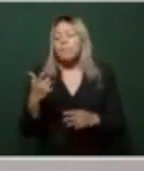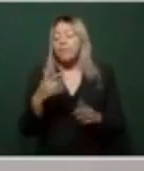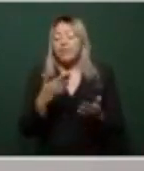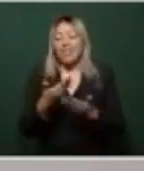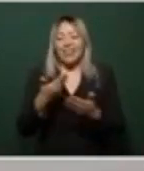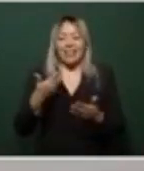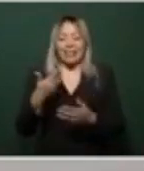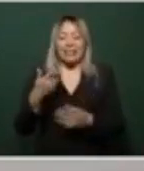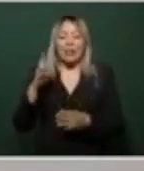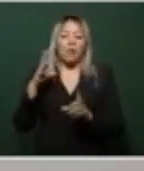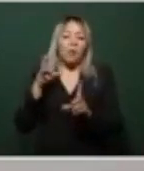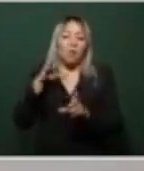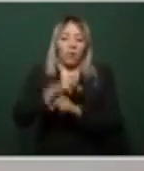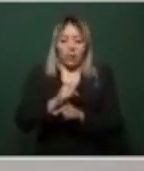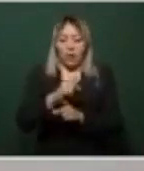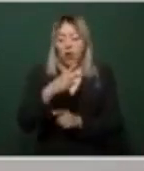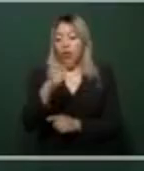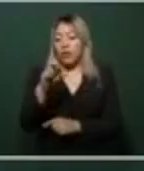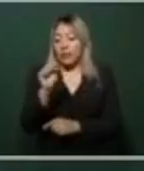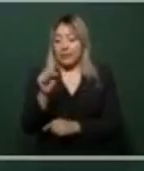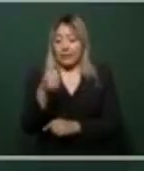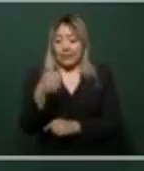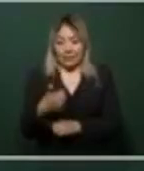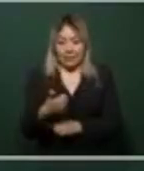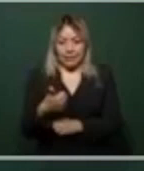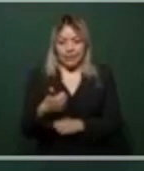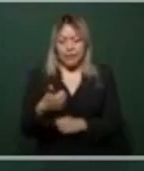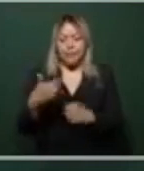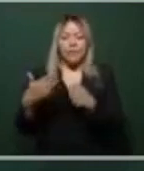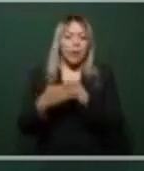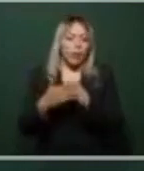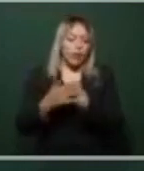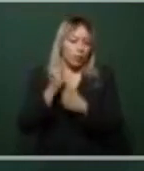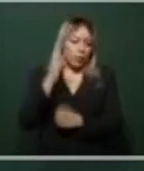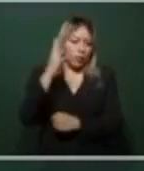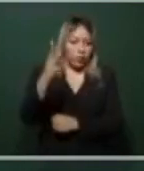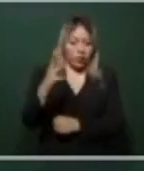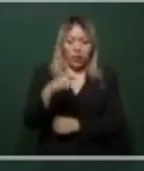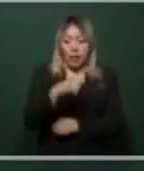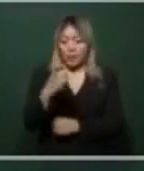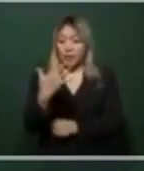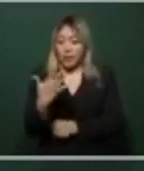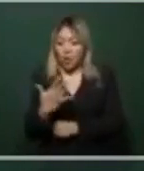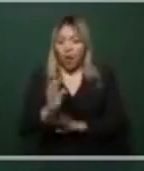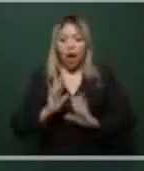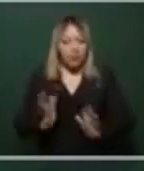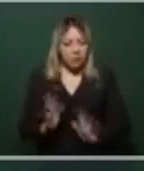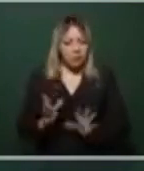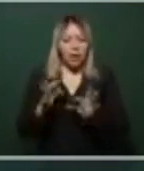266. Se tienen proyectadas 150 que ya están,